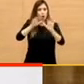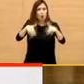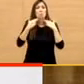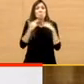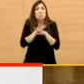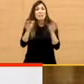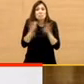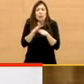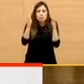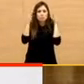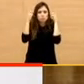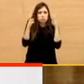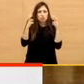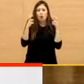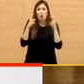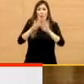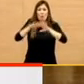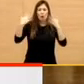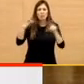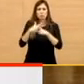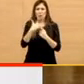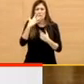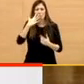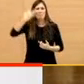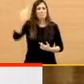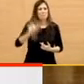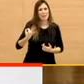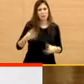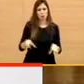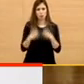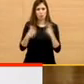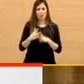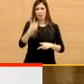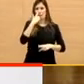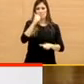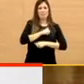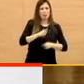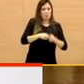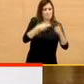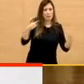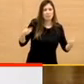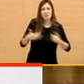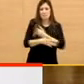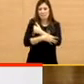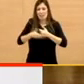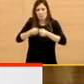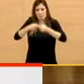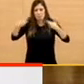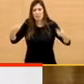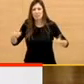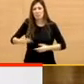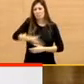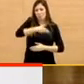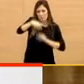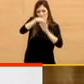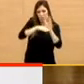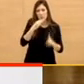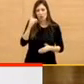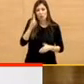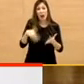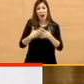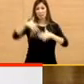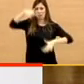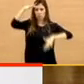emergencia social. Crece el desempleo, crece la miseria, crece la precariedad, crece en última instancia la desigualdad. Vemos comedores